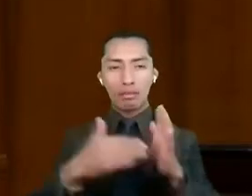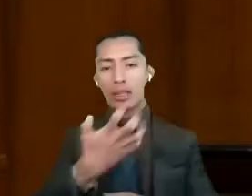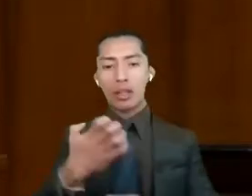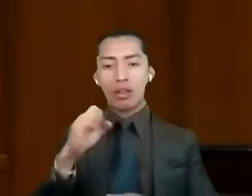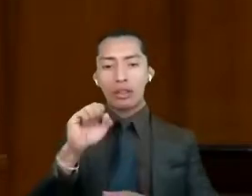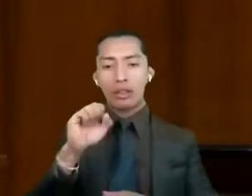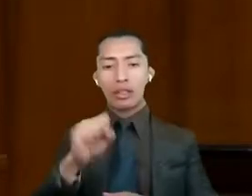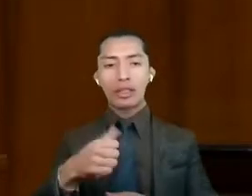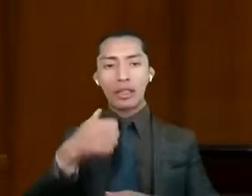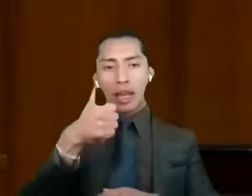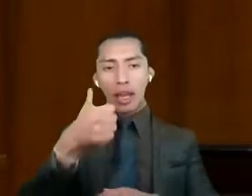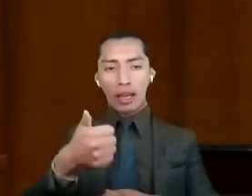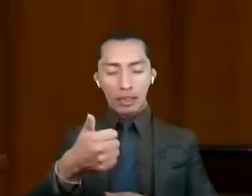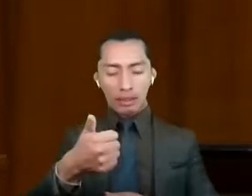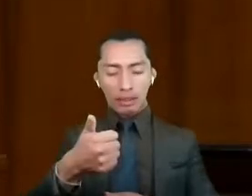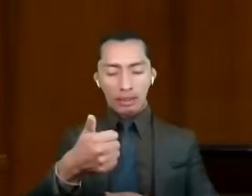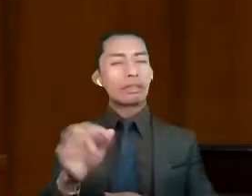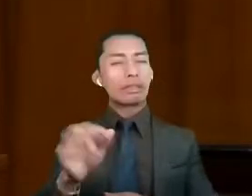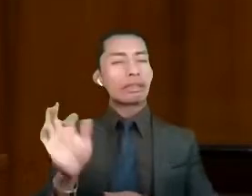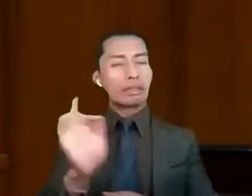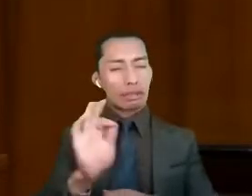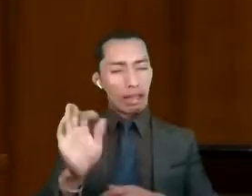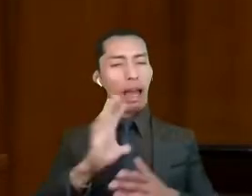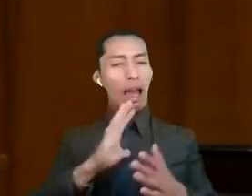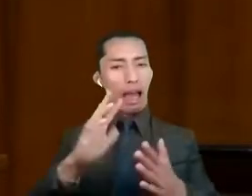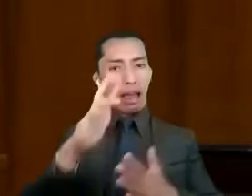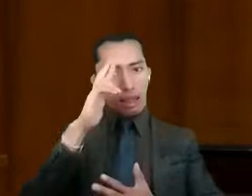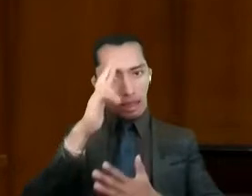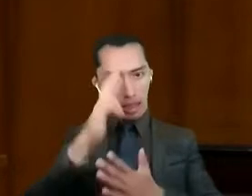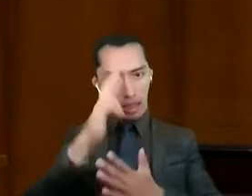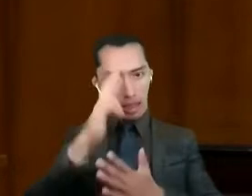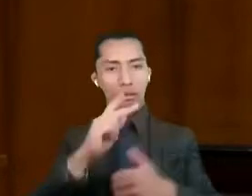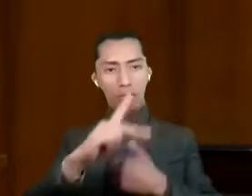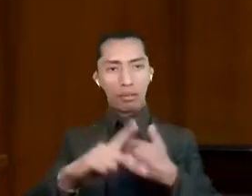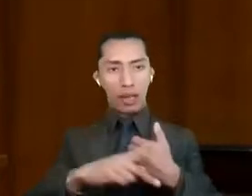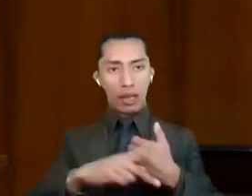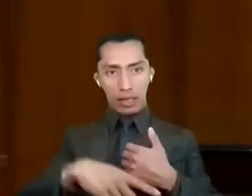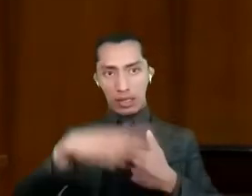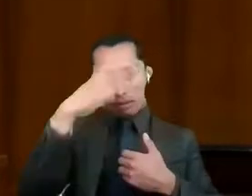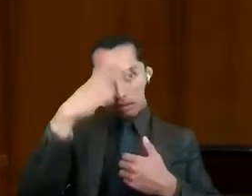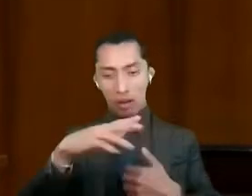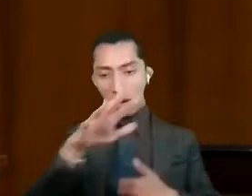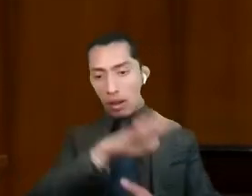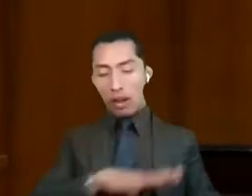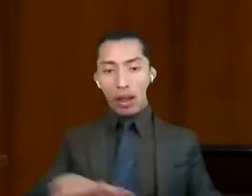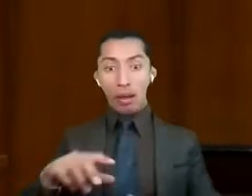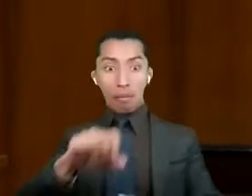1,246,566 presuntos delitos en todo el país, de los cuales